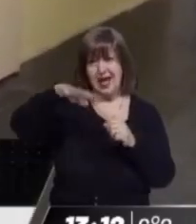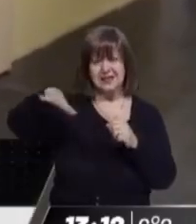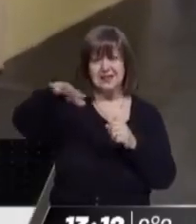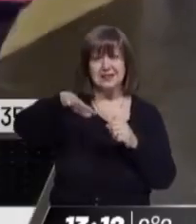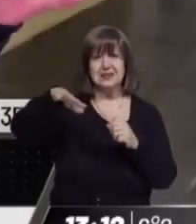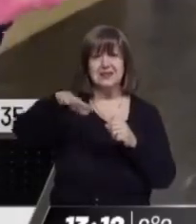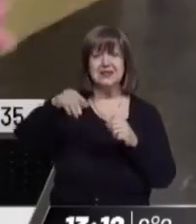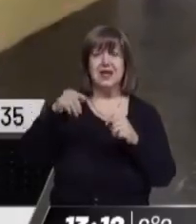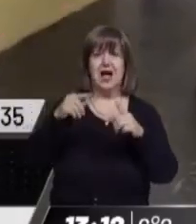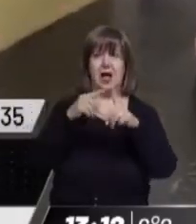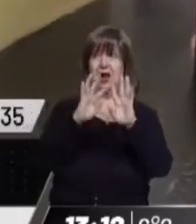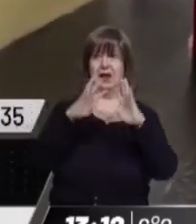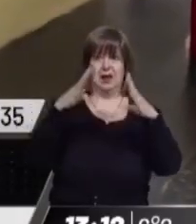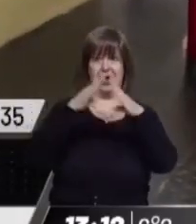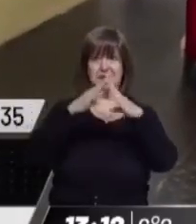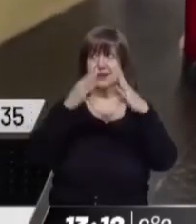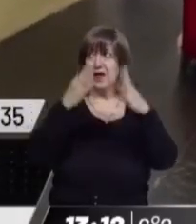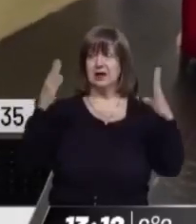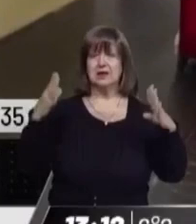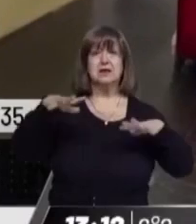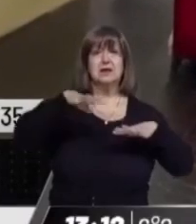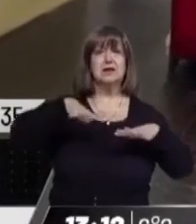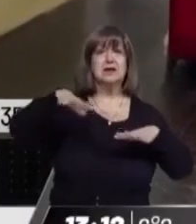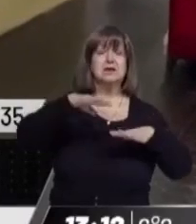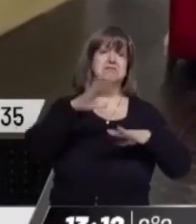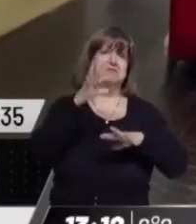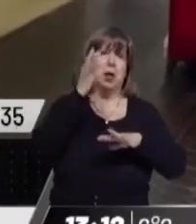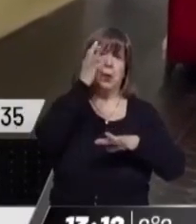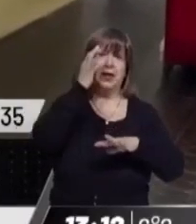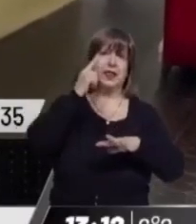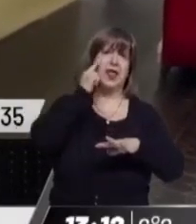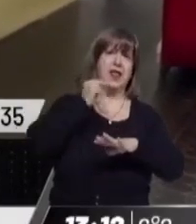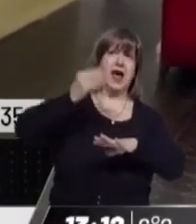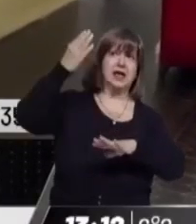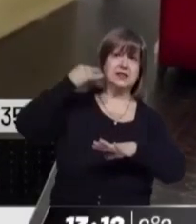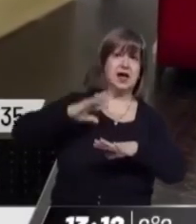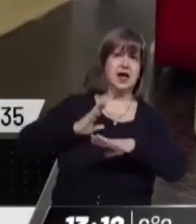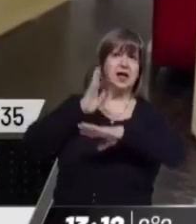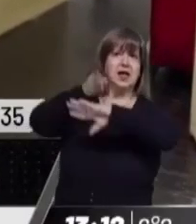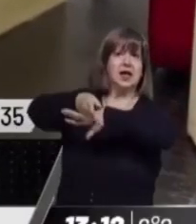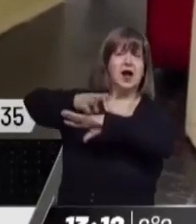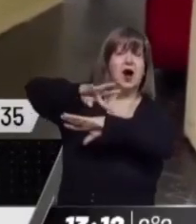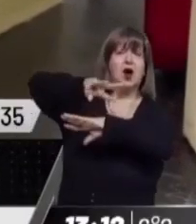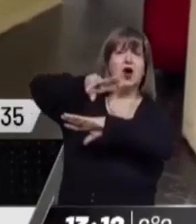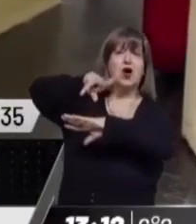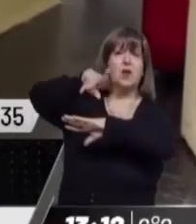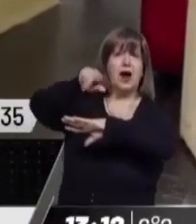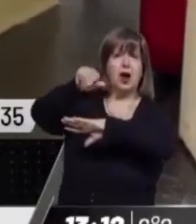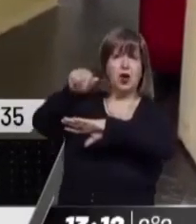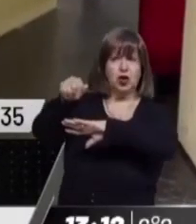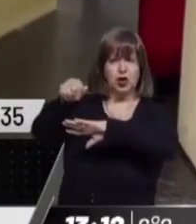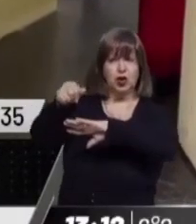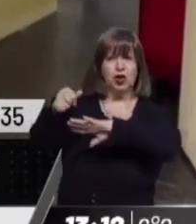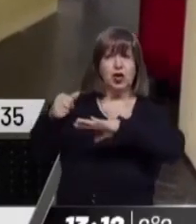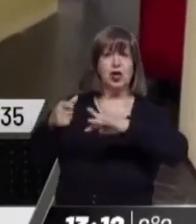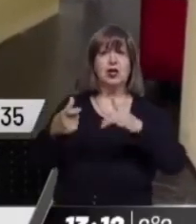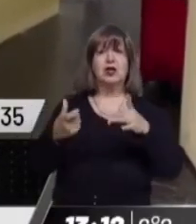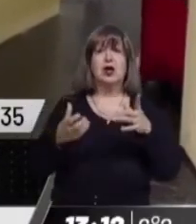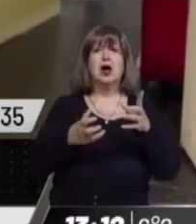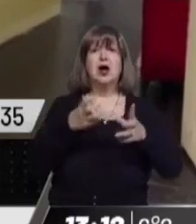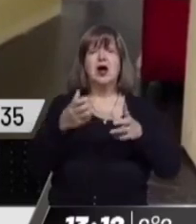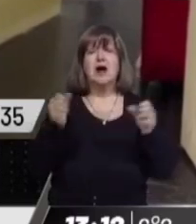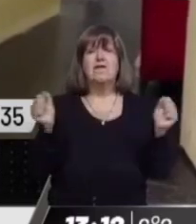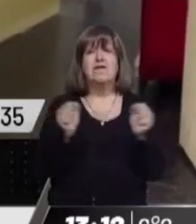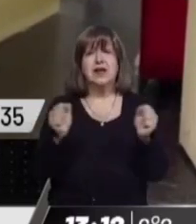en una parte de este predio hace unos 20 días robaron, se llevaron los motores de los freezers,